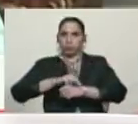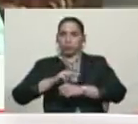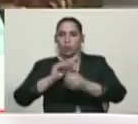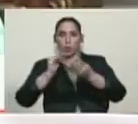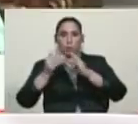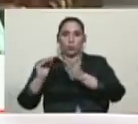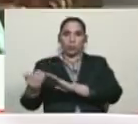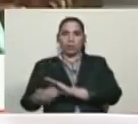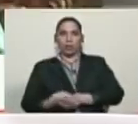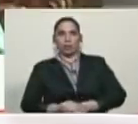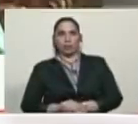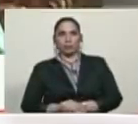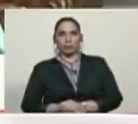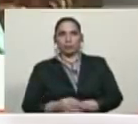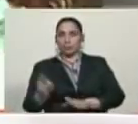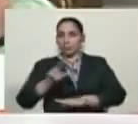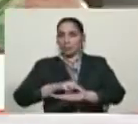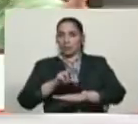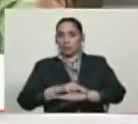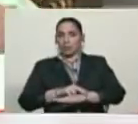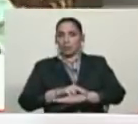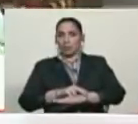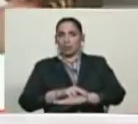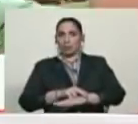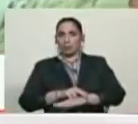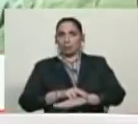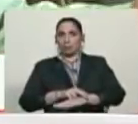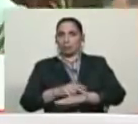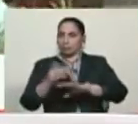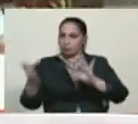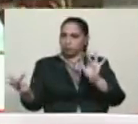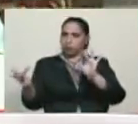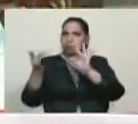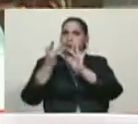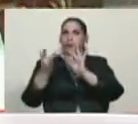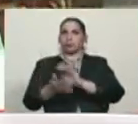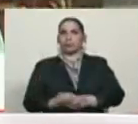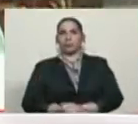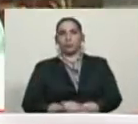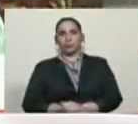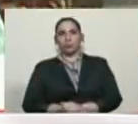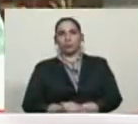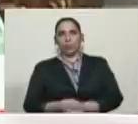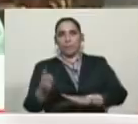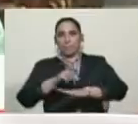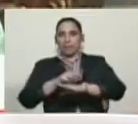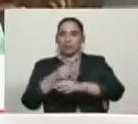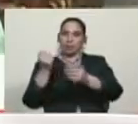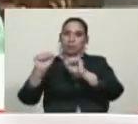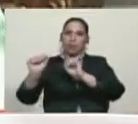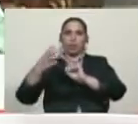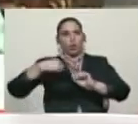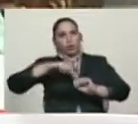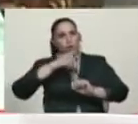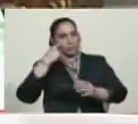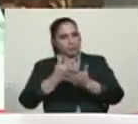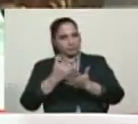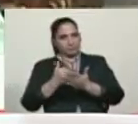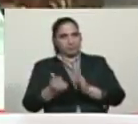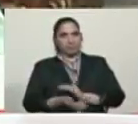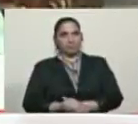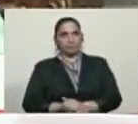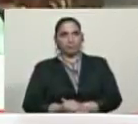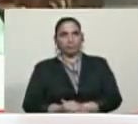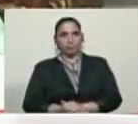a la medicina directa a la medicina preventiva nosotros miren